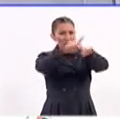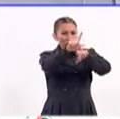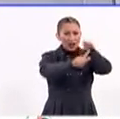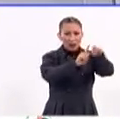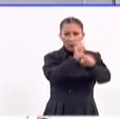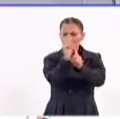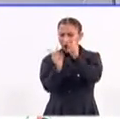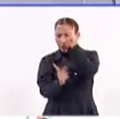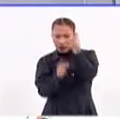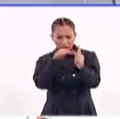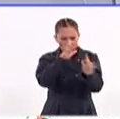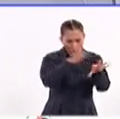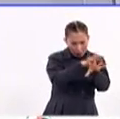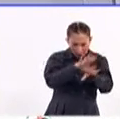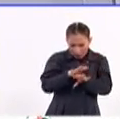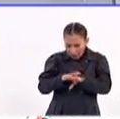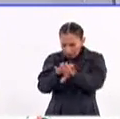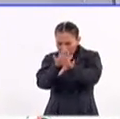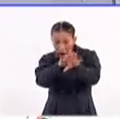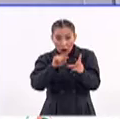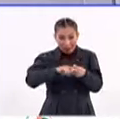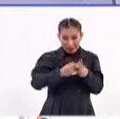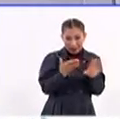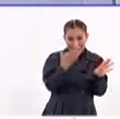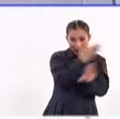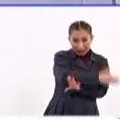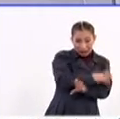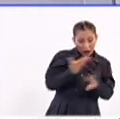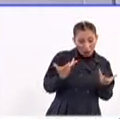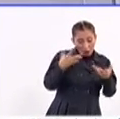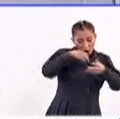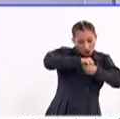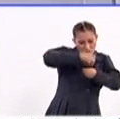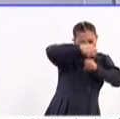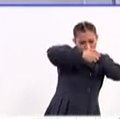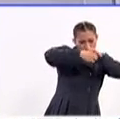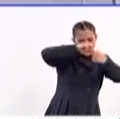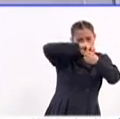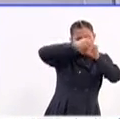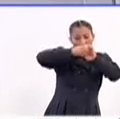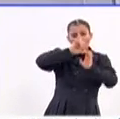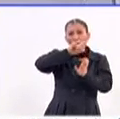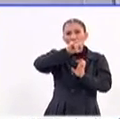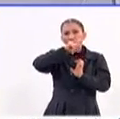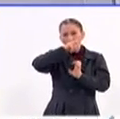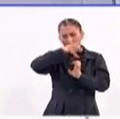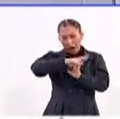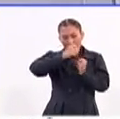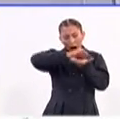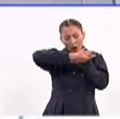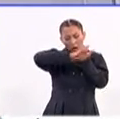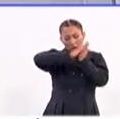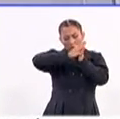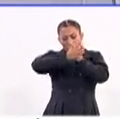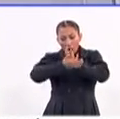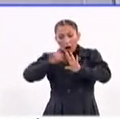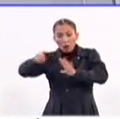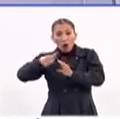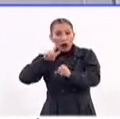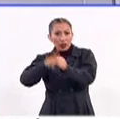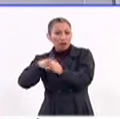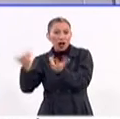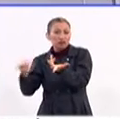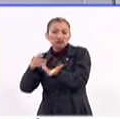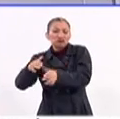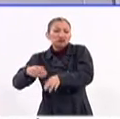ha dado origen desde que empezó la integración molecular hasta nuestros días con especies